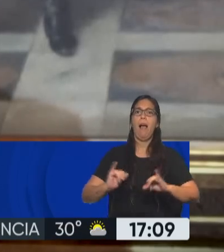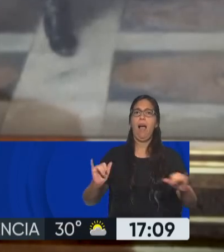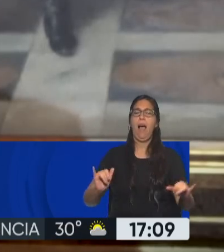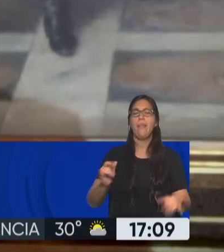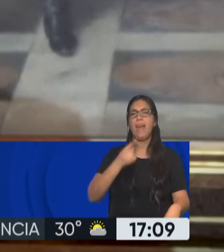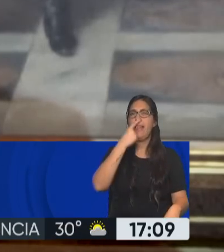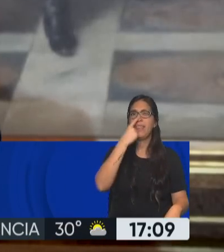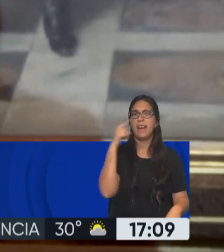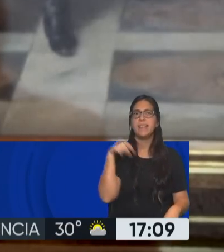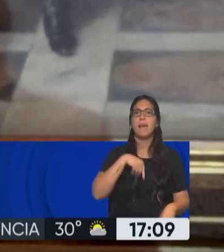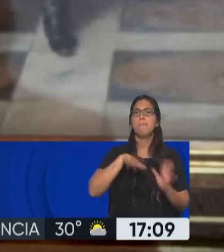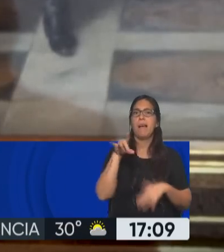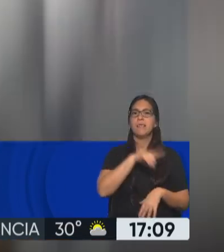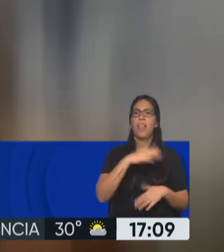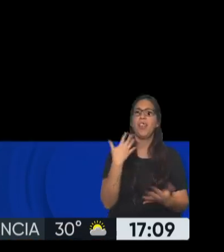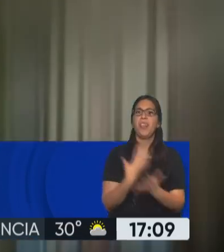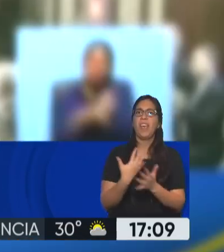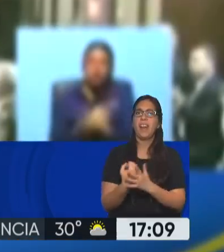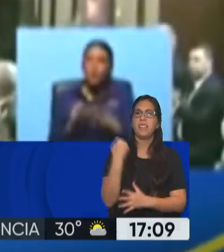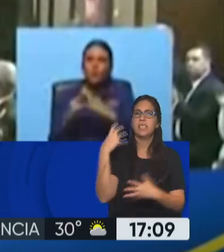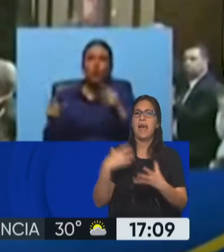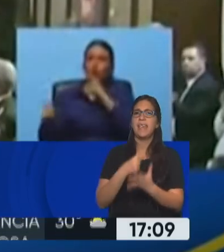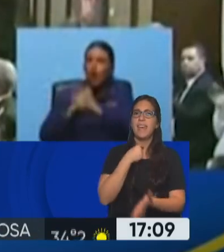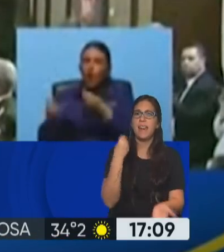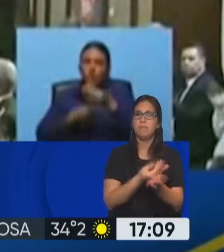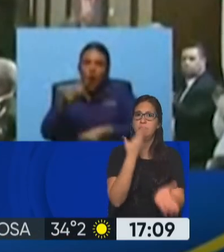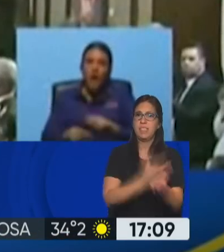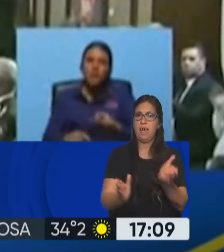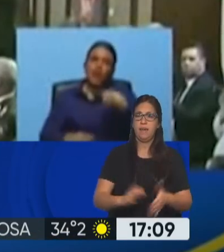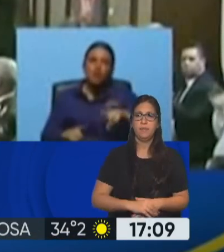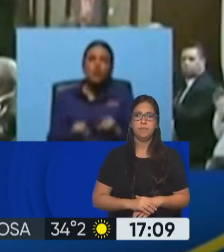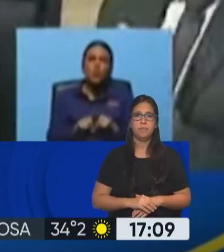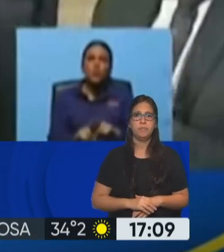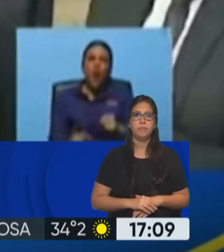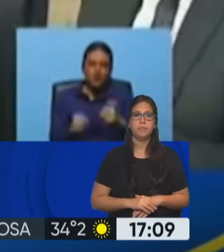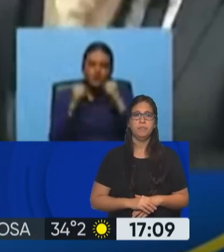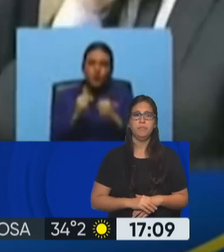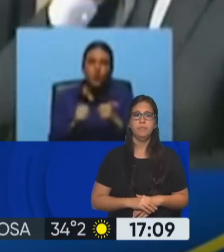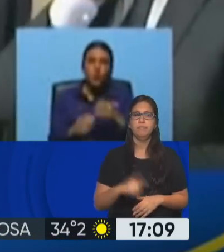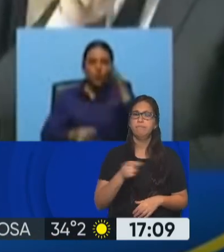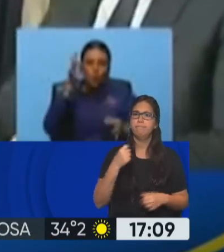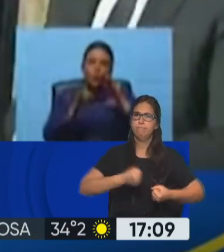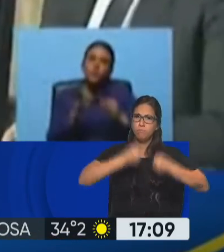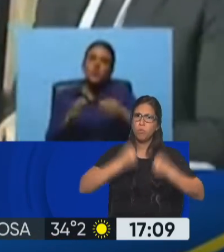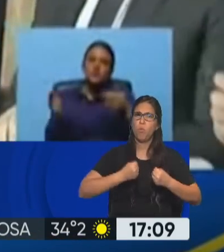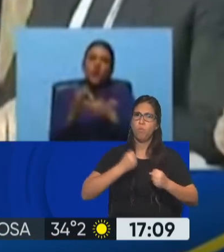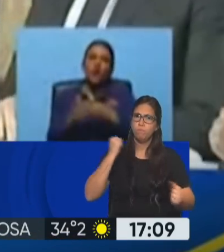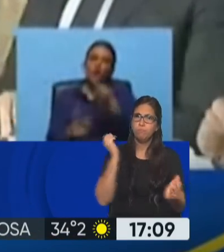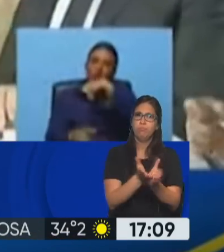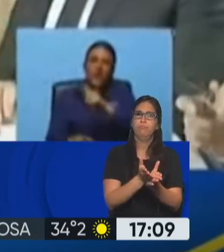intereses golpistas de la ultraderecha del país. Mano de hierro y justicia